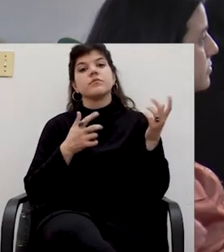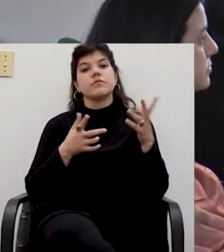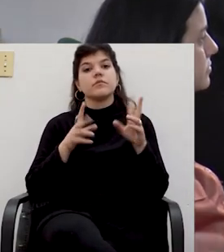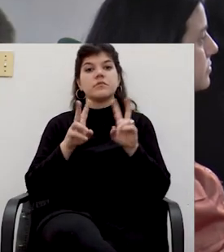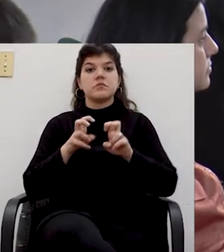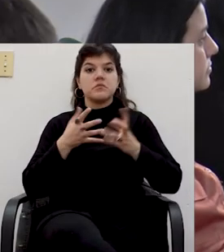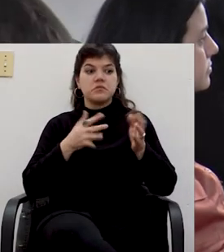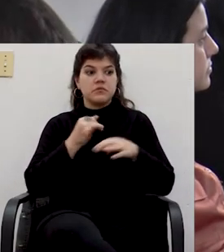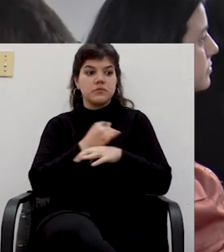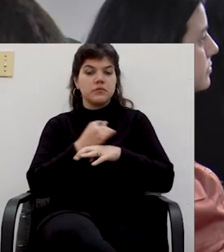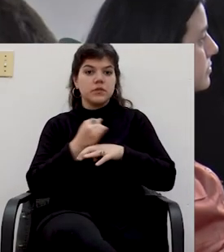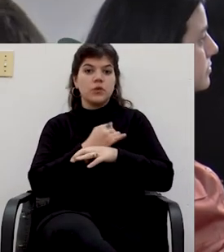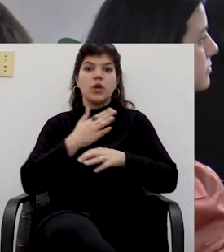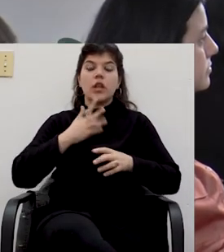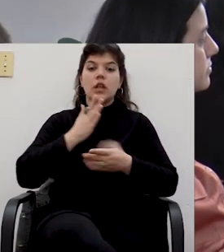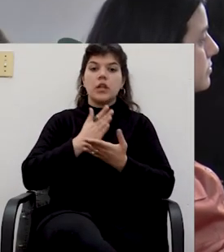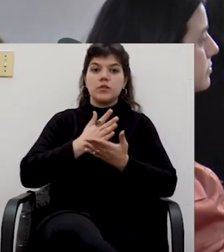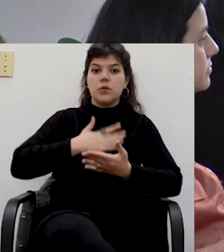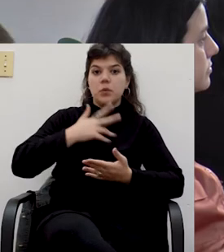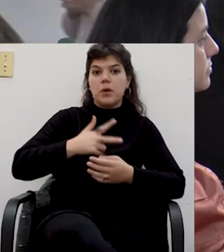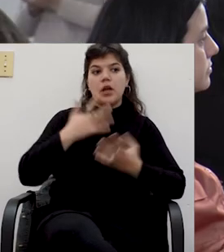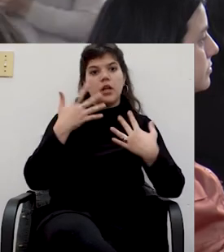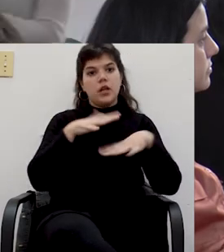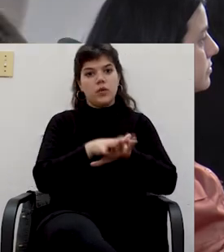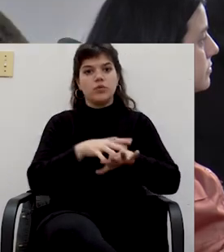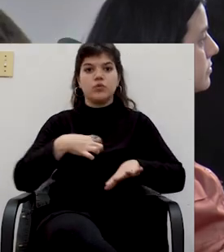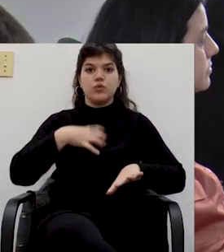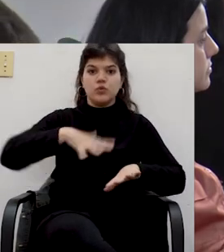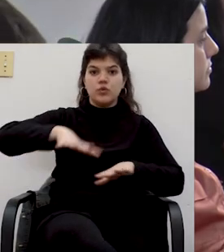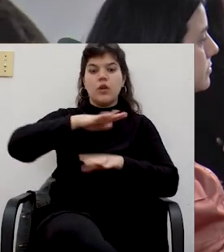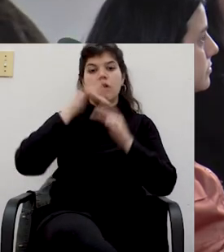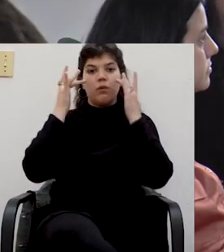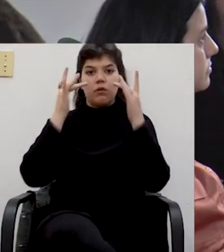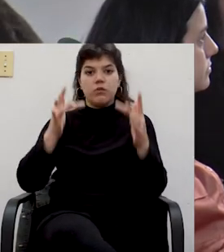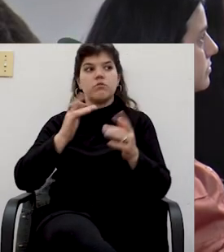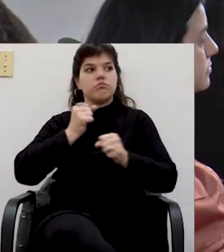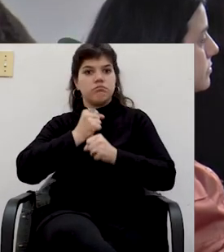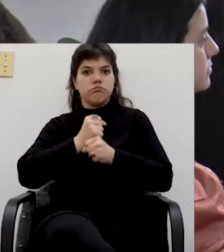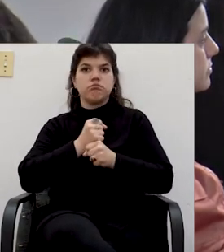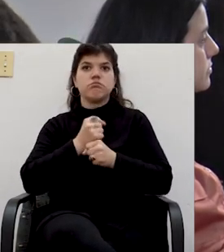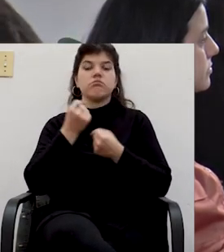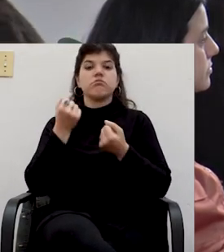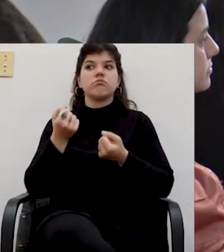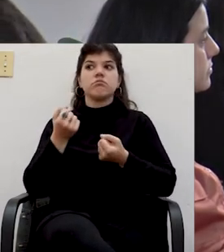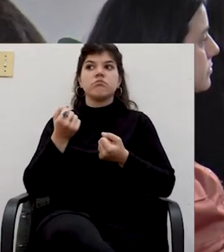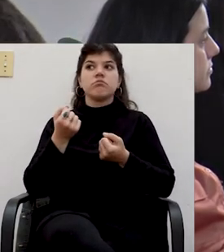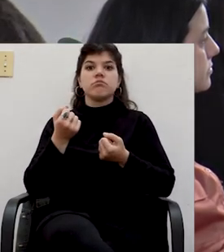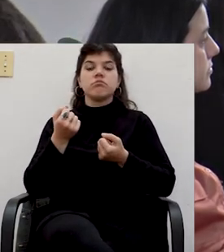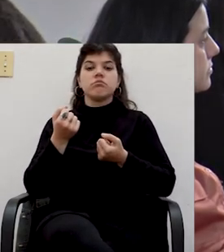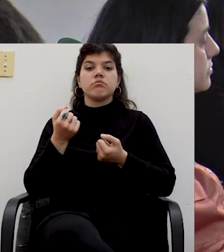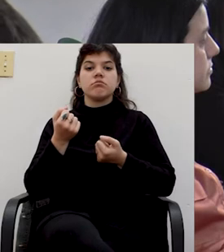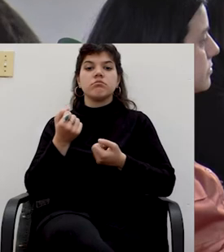materia de derechos humanos, de inclusión social, educativa, laboral.